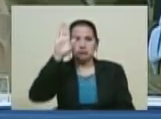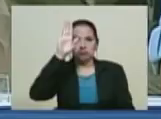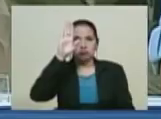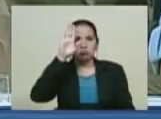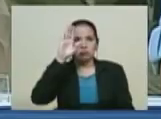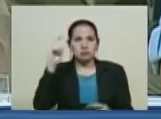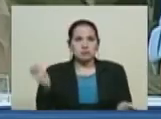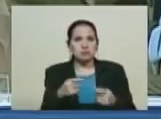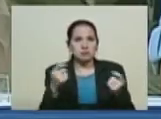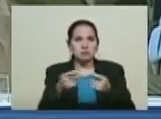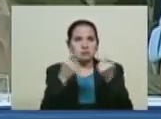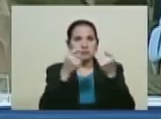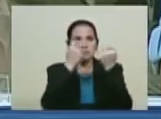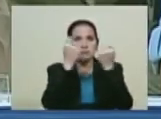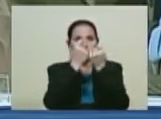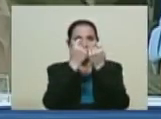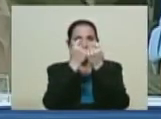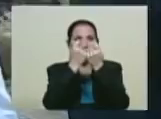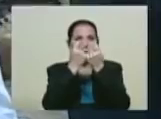campaña del estado Sucre.